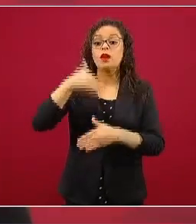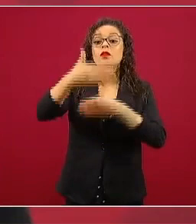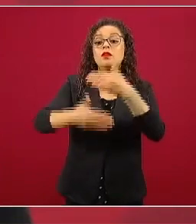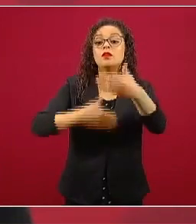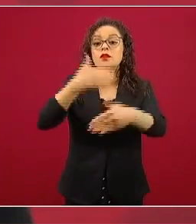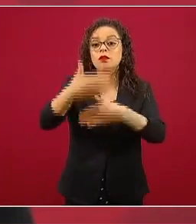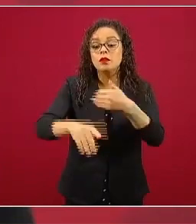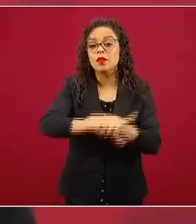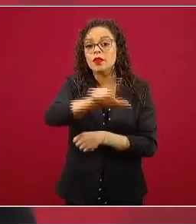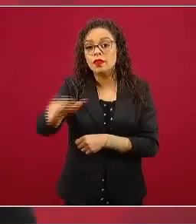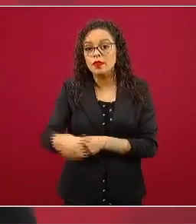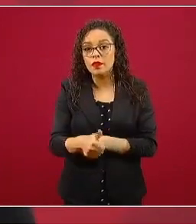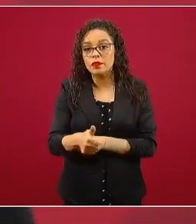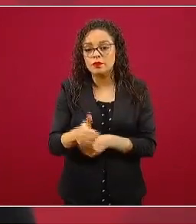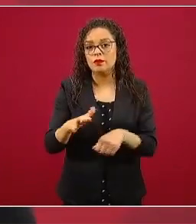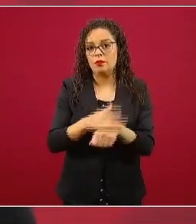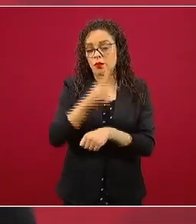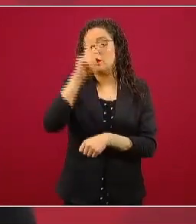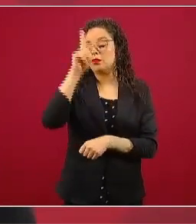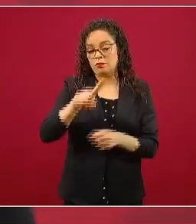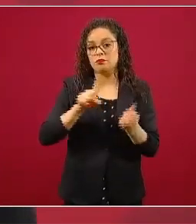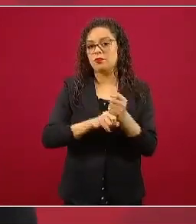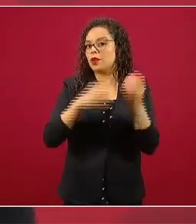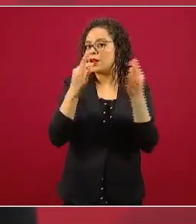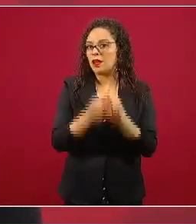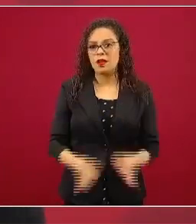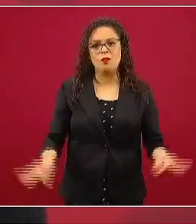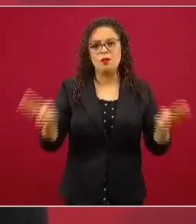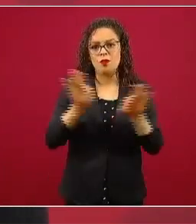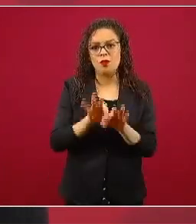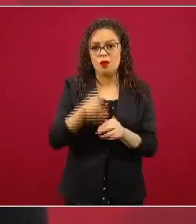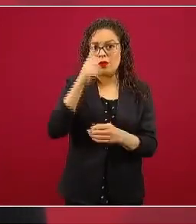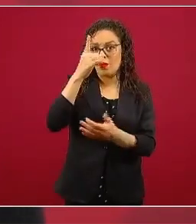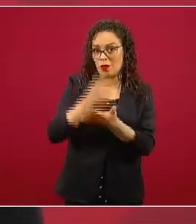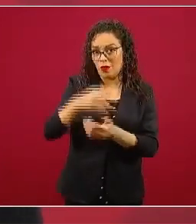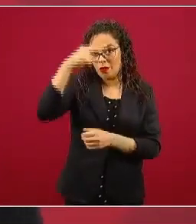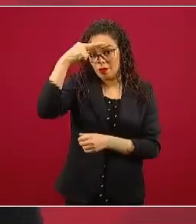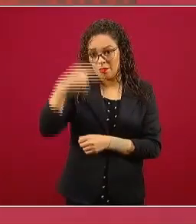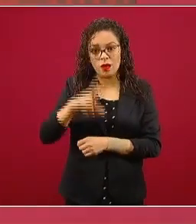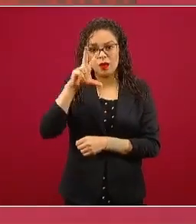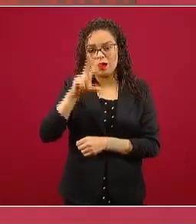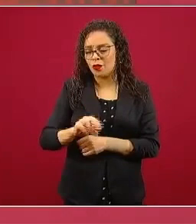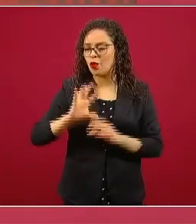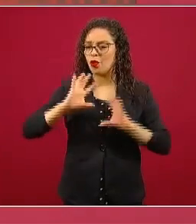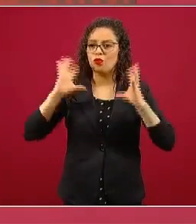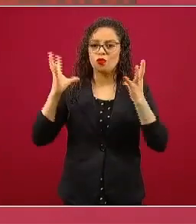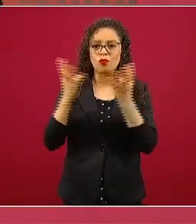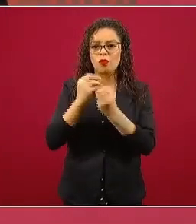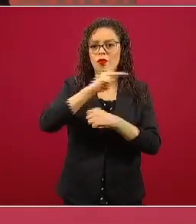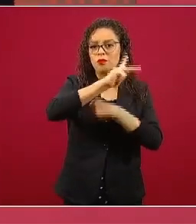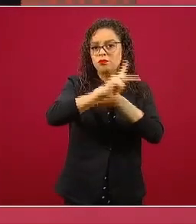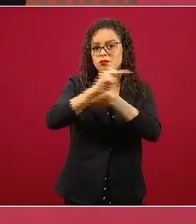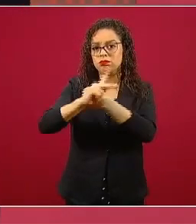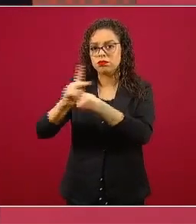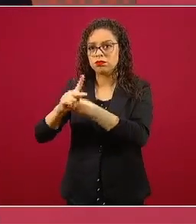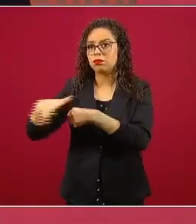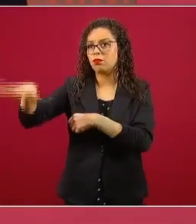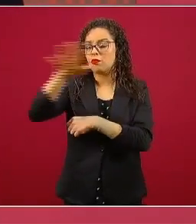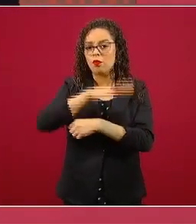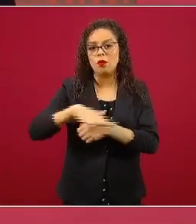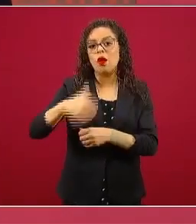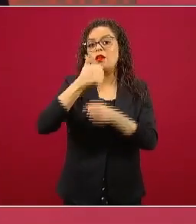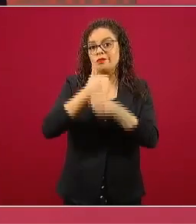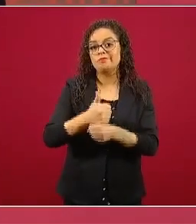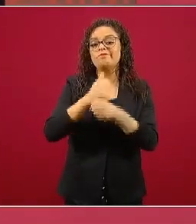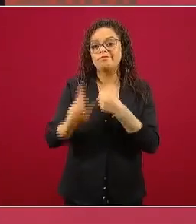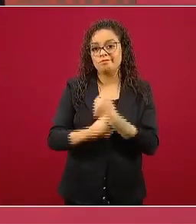porque es indispensable. Y no hablamos nada más por México, hablamos por el conjunto de los países que van a tener una situación muy difícil. Hay países